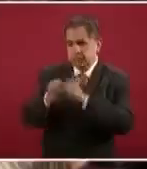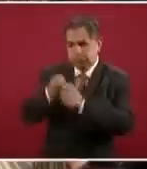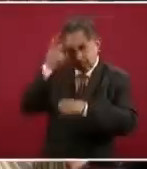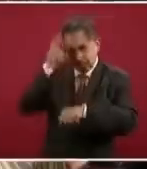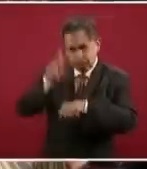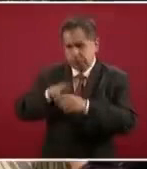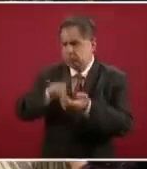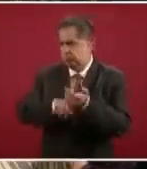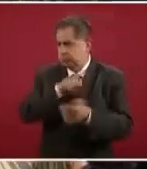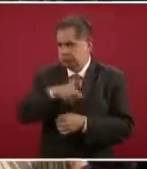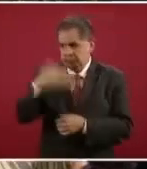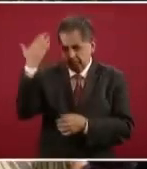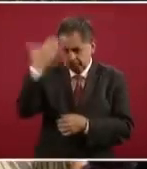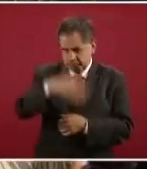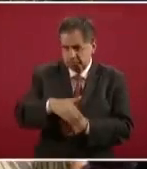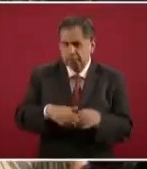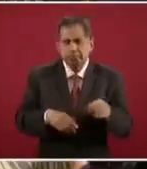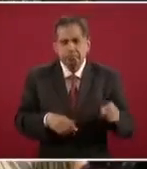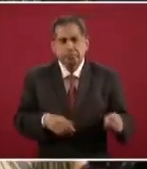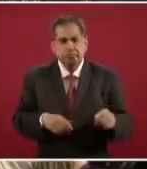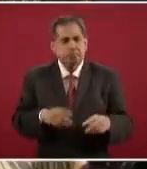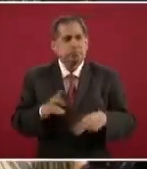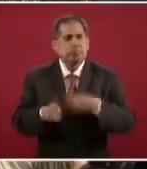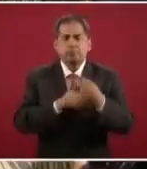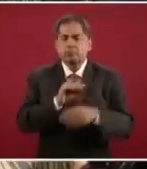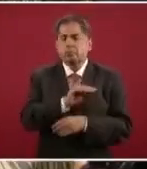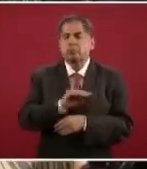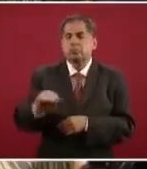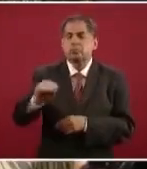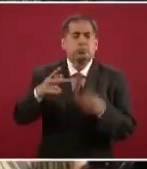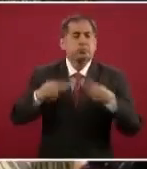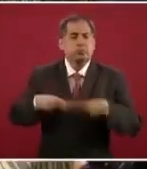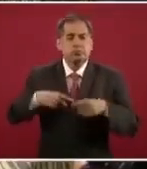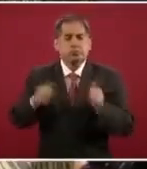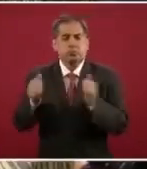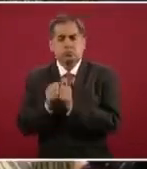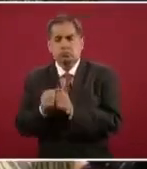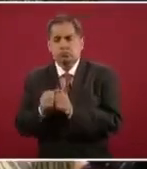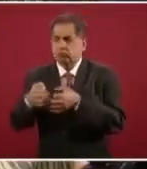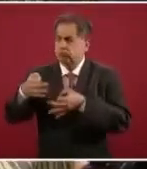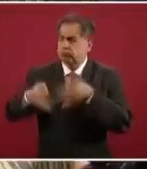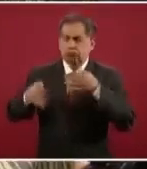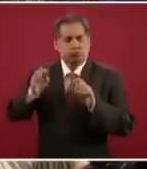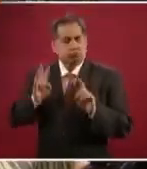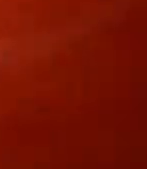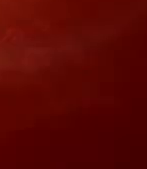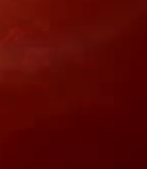sabe del caso y va a estar incluso una persona de nosotros del jurídico. Muchísimas gracias.